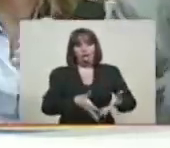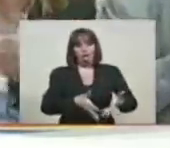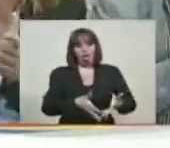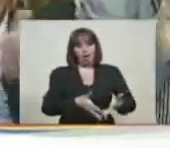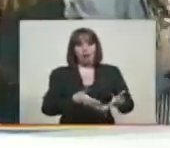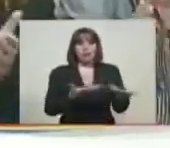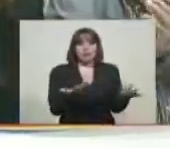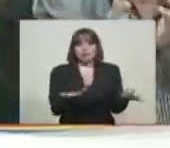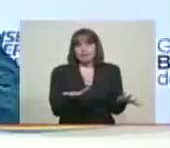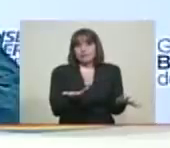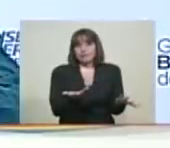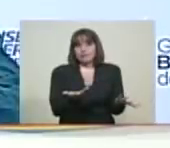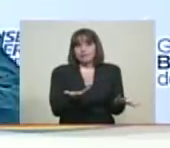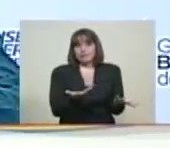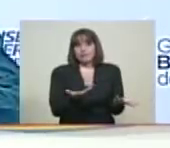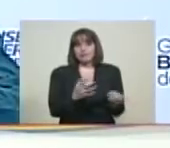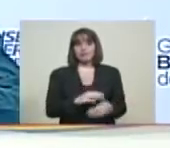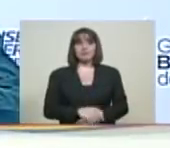se quedaron